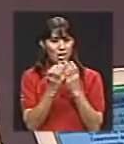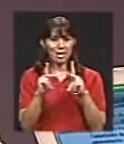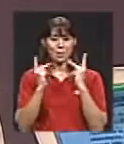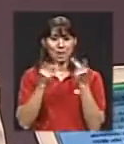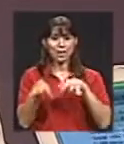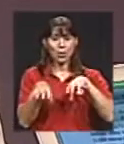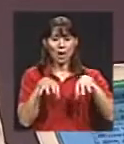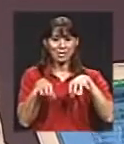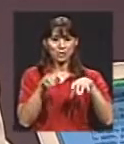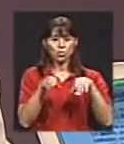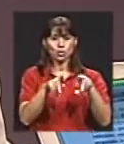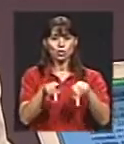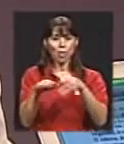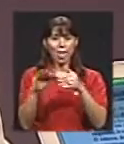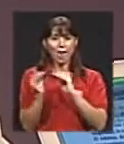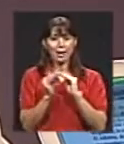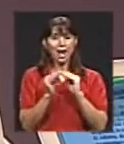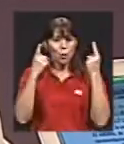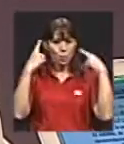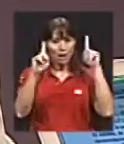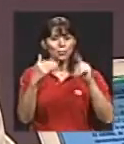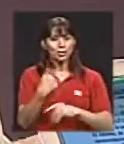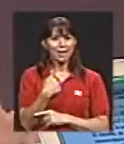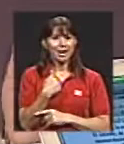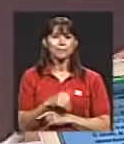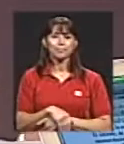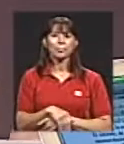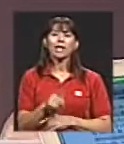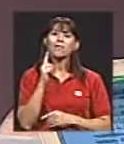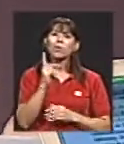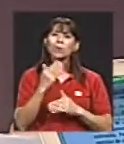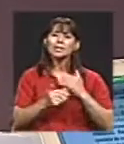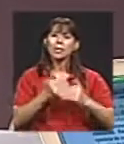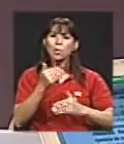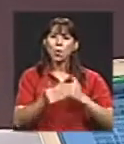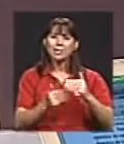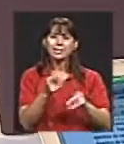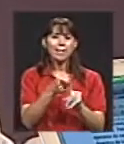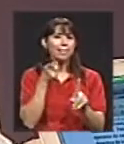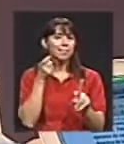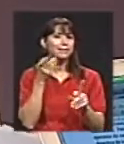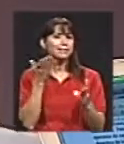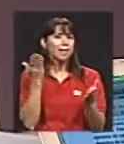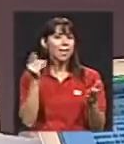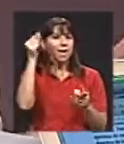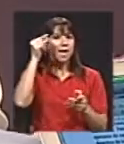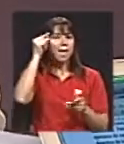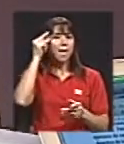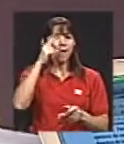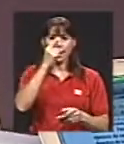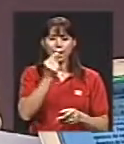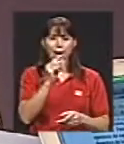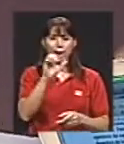logramos tener y fue una secuencia desde vamos a hablar aquí desde la administración calderón